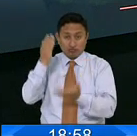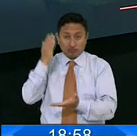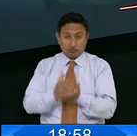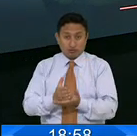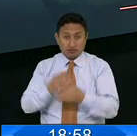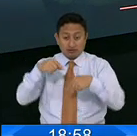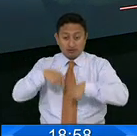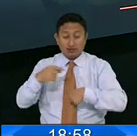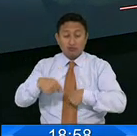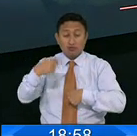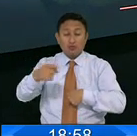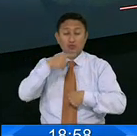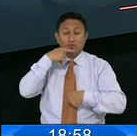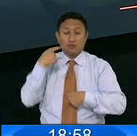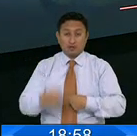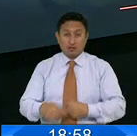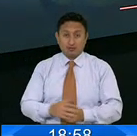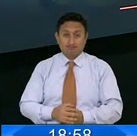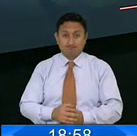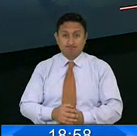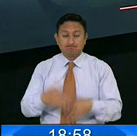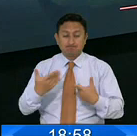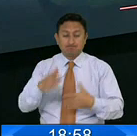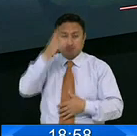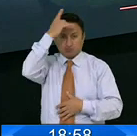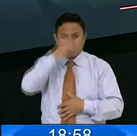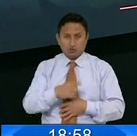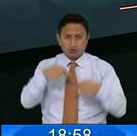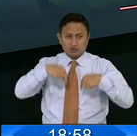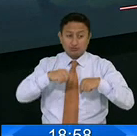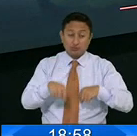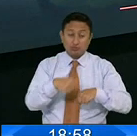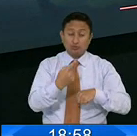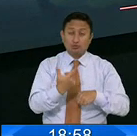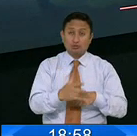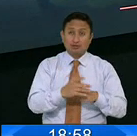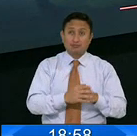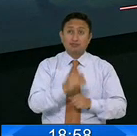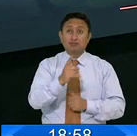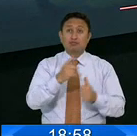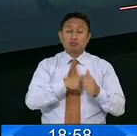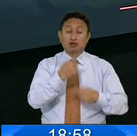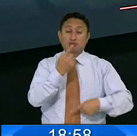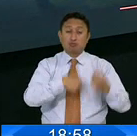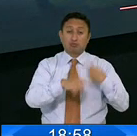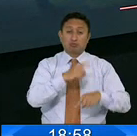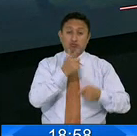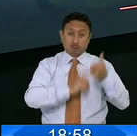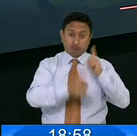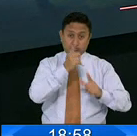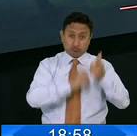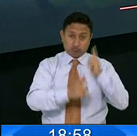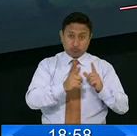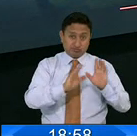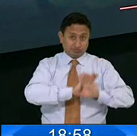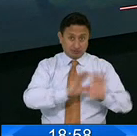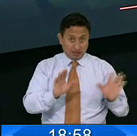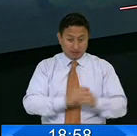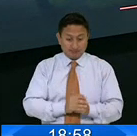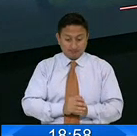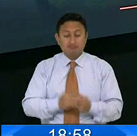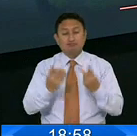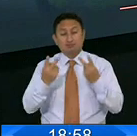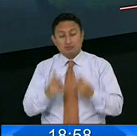los próximos feriados. Las decisiones van desde las restricciones en venta y consumo de licor, así como